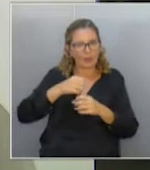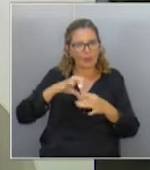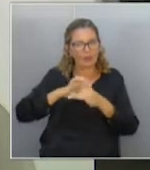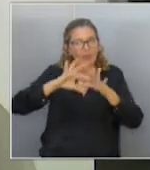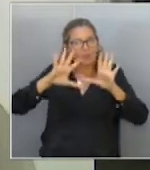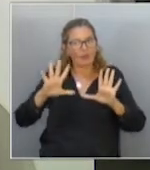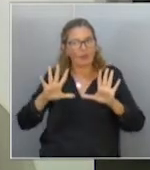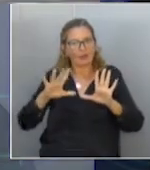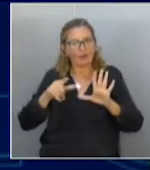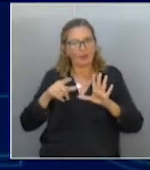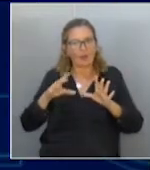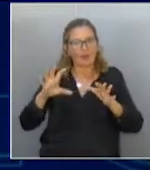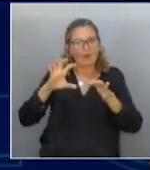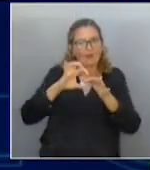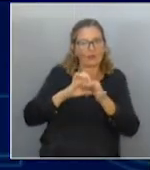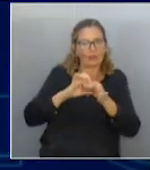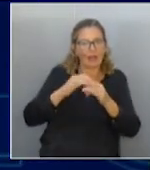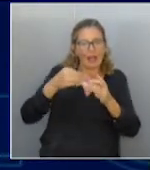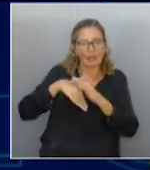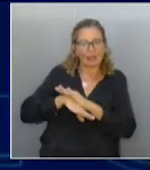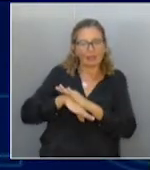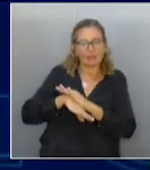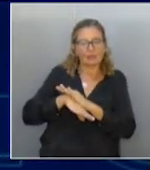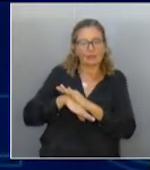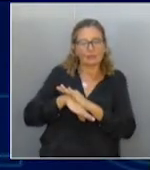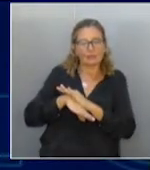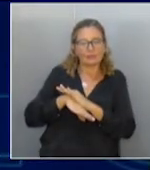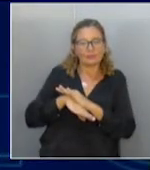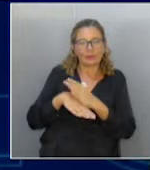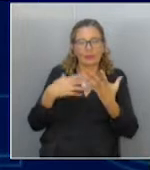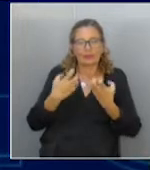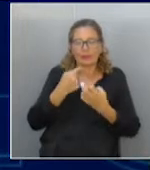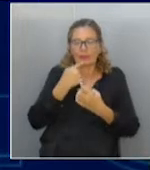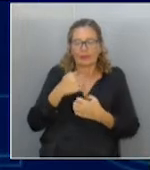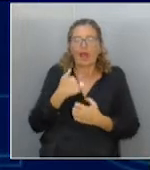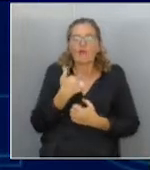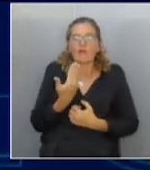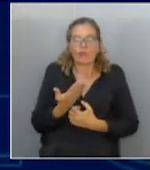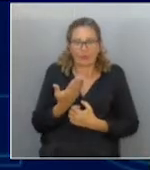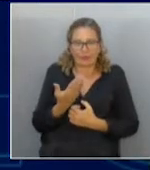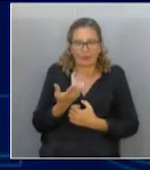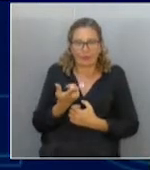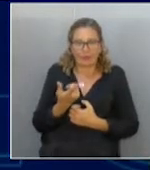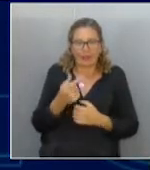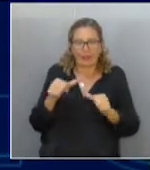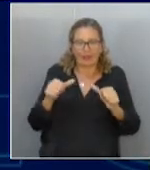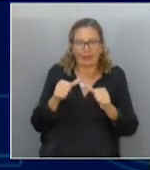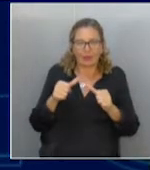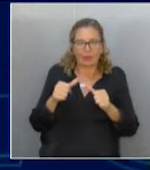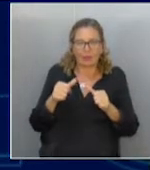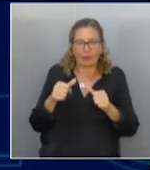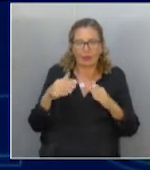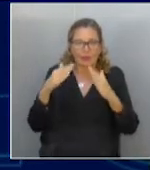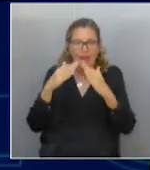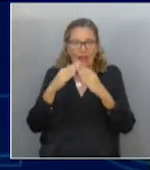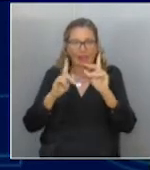como, o sea, vincular lo que pasa adentro con lo que quiero decir hacia afuera, entonces utilizar utensilios domésticos